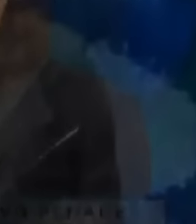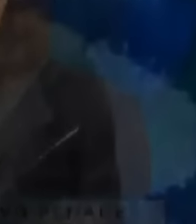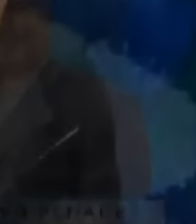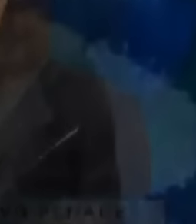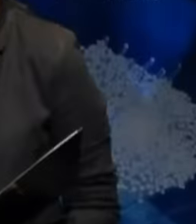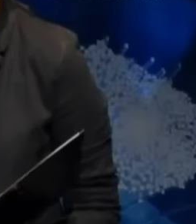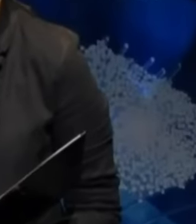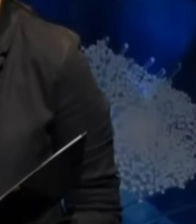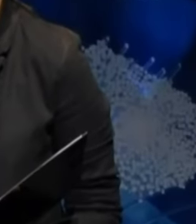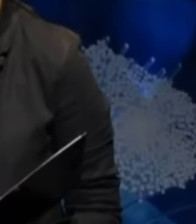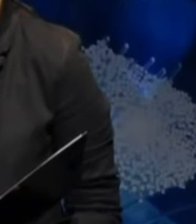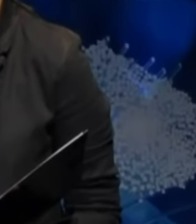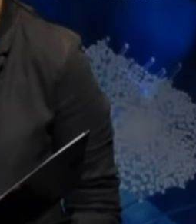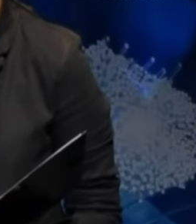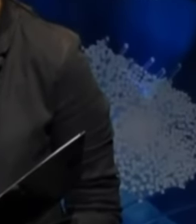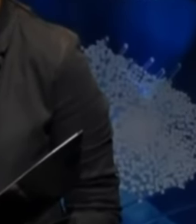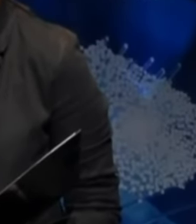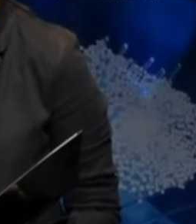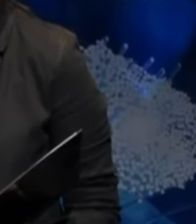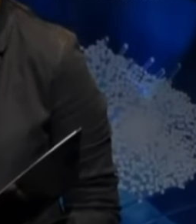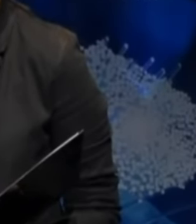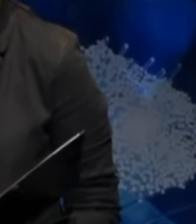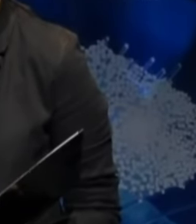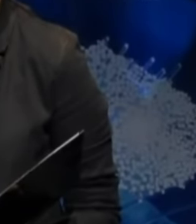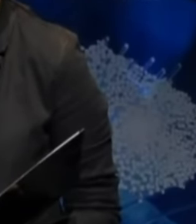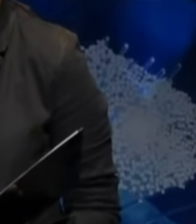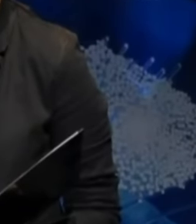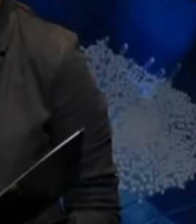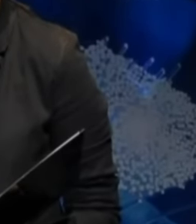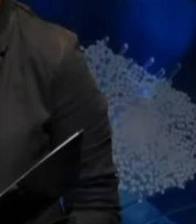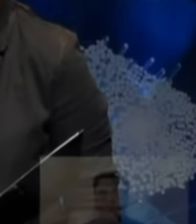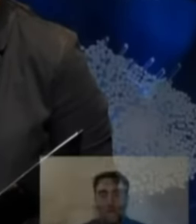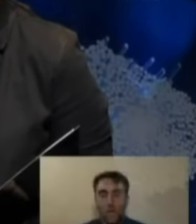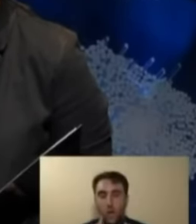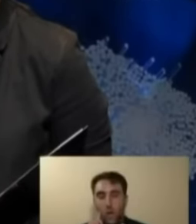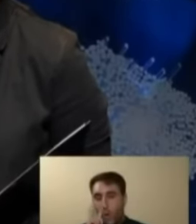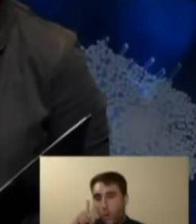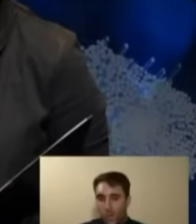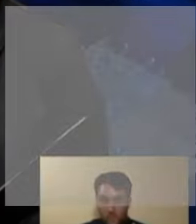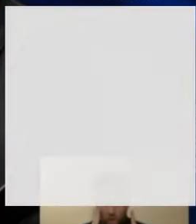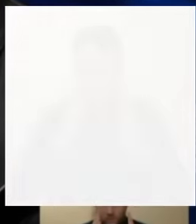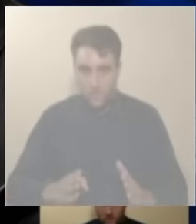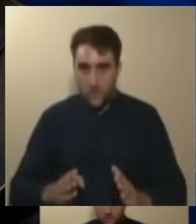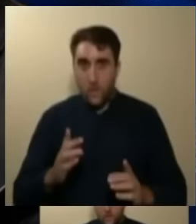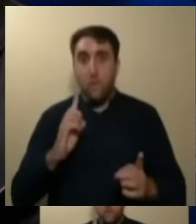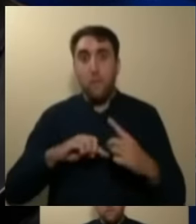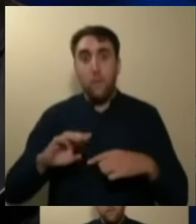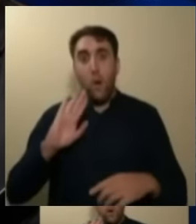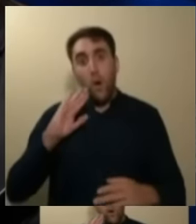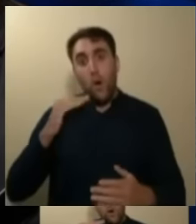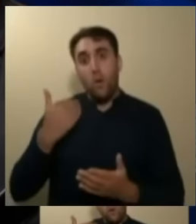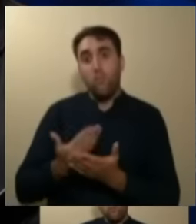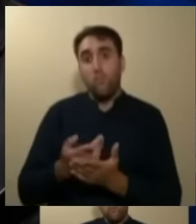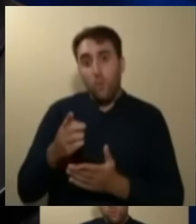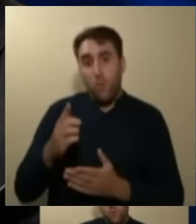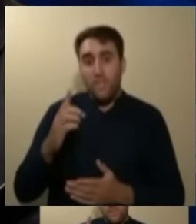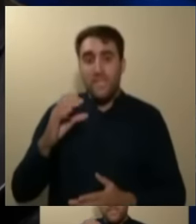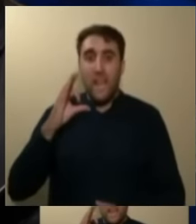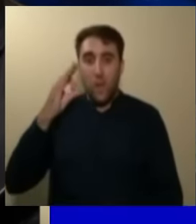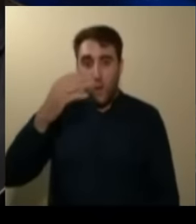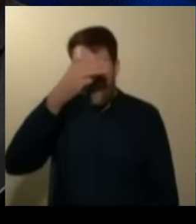Seguimos entonces con este debate nacional por la ley de urgente consideración y a sugerencia del senador Gustavo